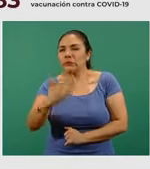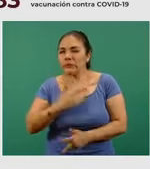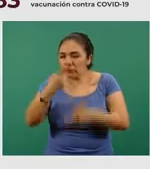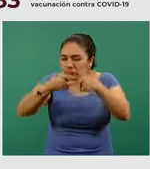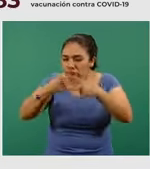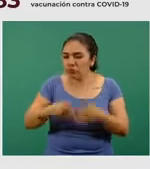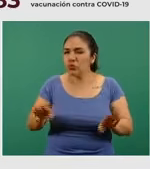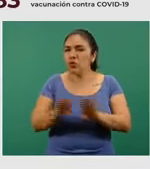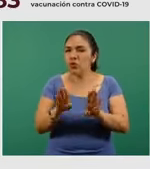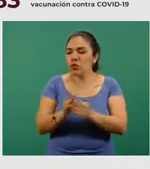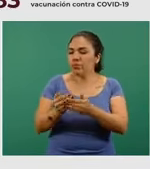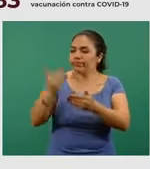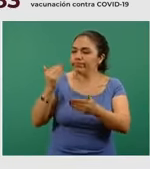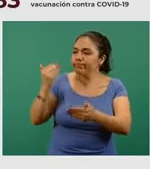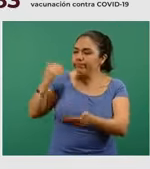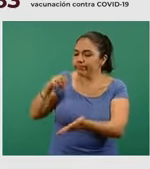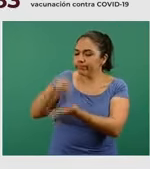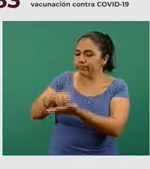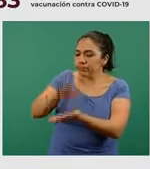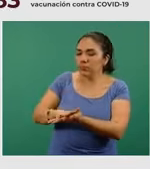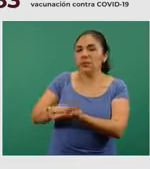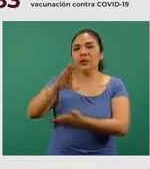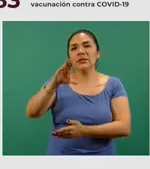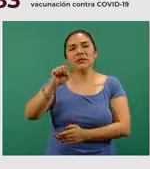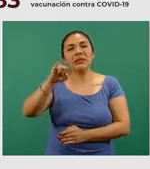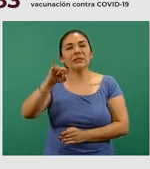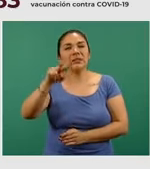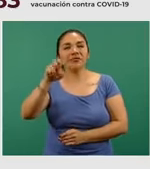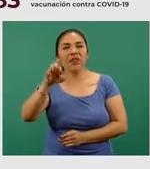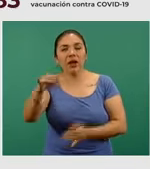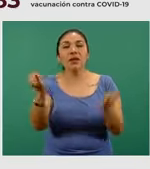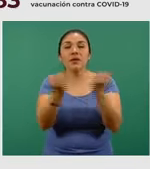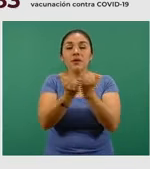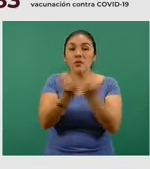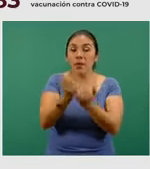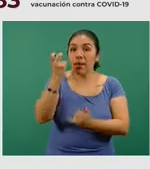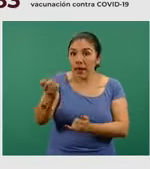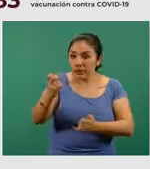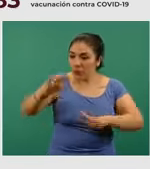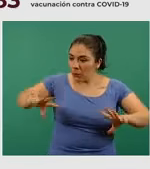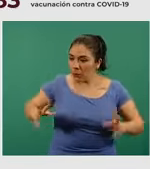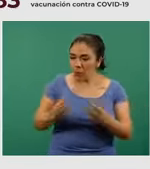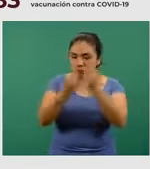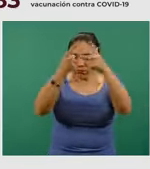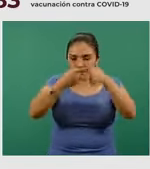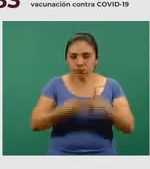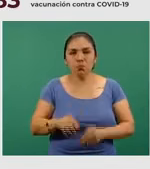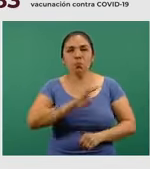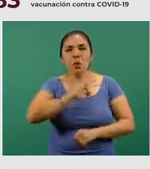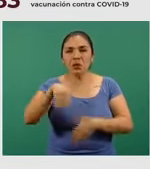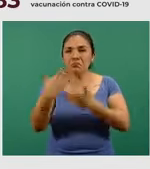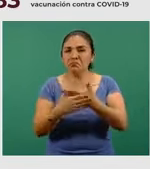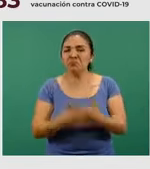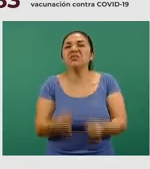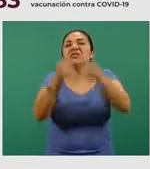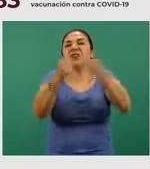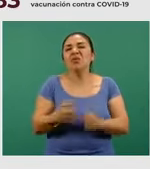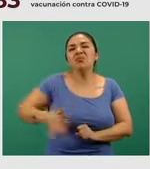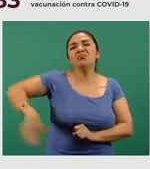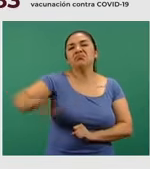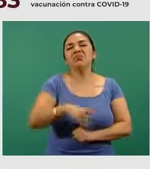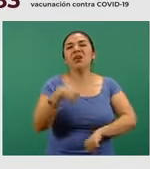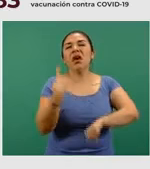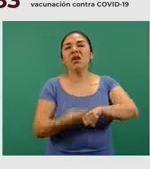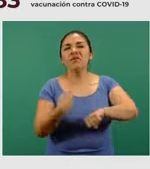los casos que tenemos en la plataforma, en el CISBER, y entonces estimamos cuántos casos ya al corte de hoy podrían ser